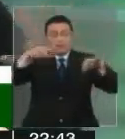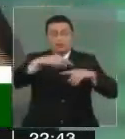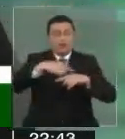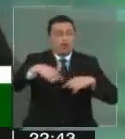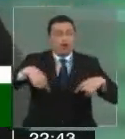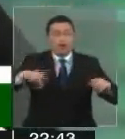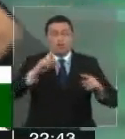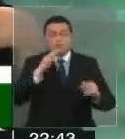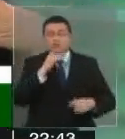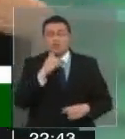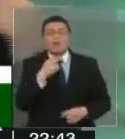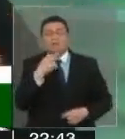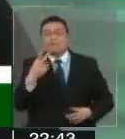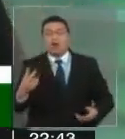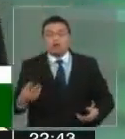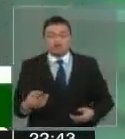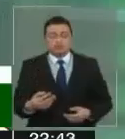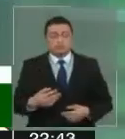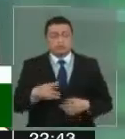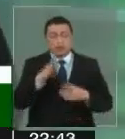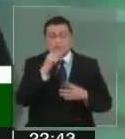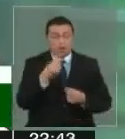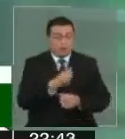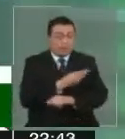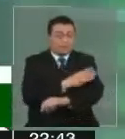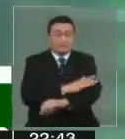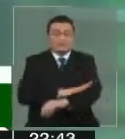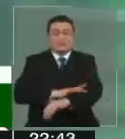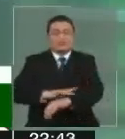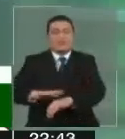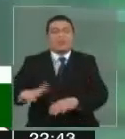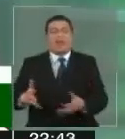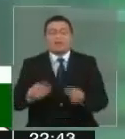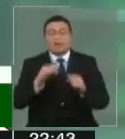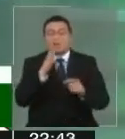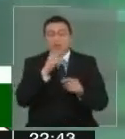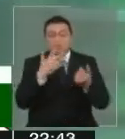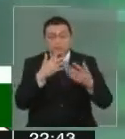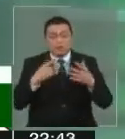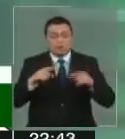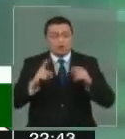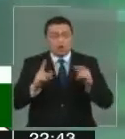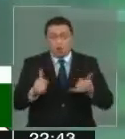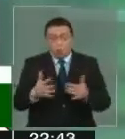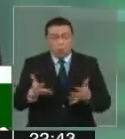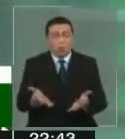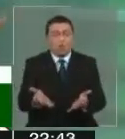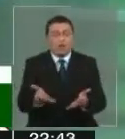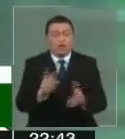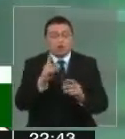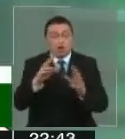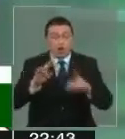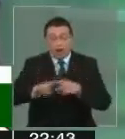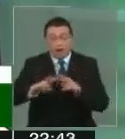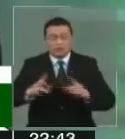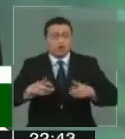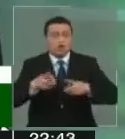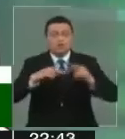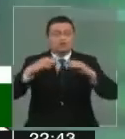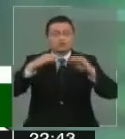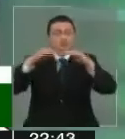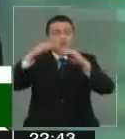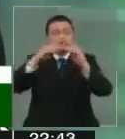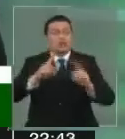no tenemos voz, no tenemos nuestra sensibilidad, nuestra particularidad no está puesta, no juega, no construye. Y